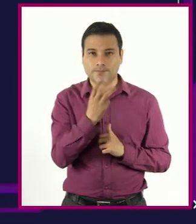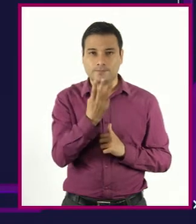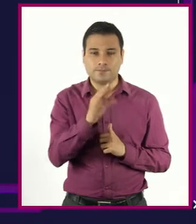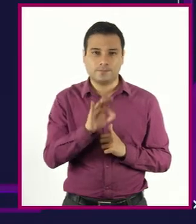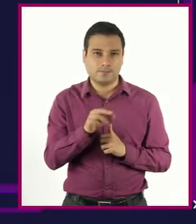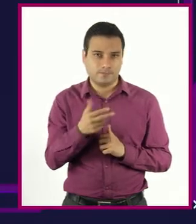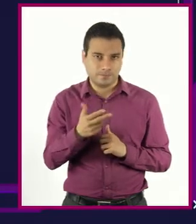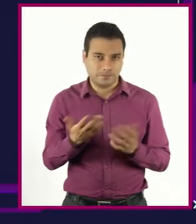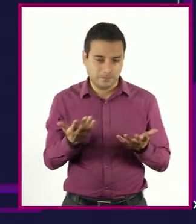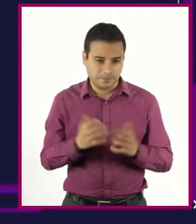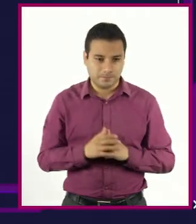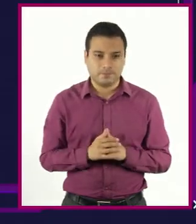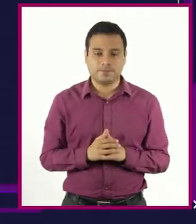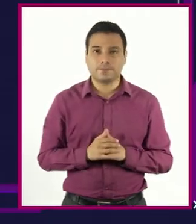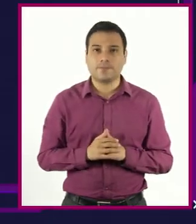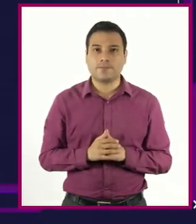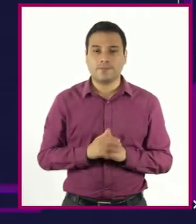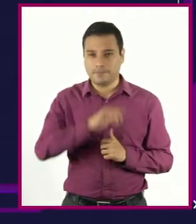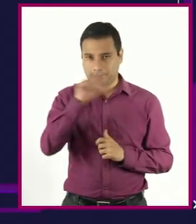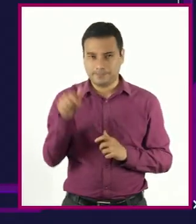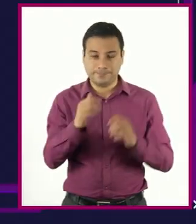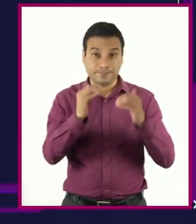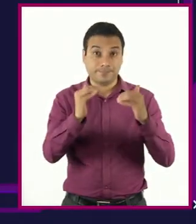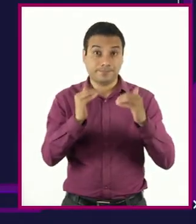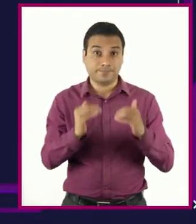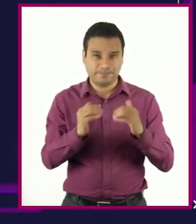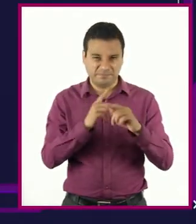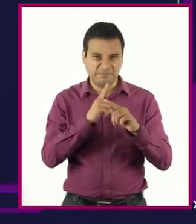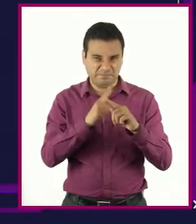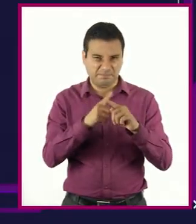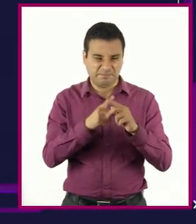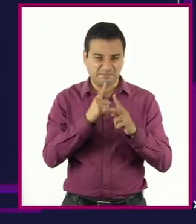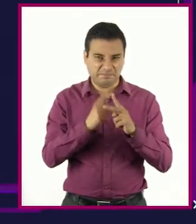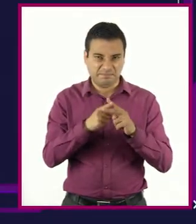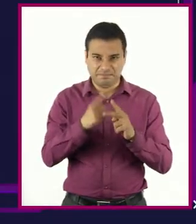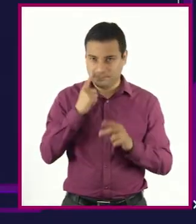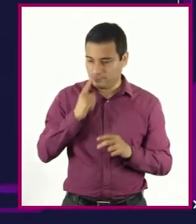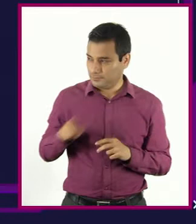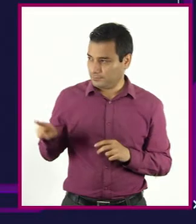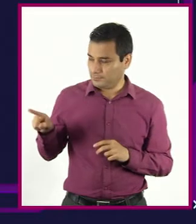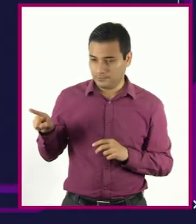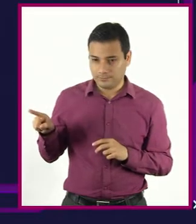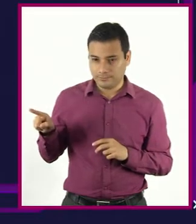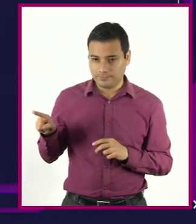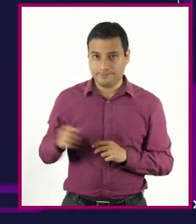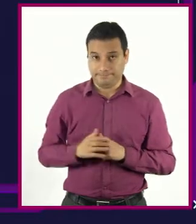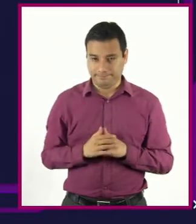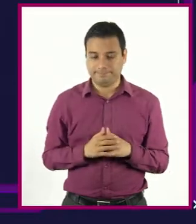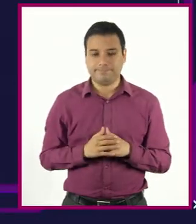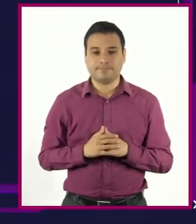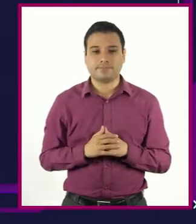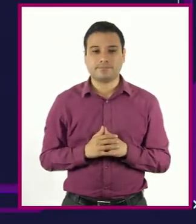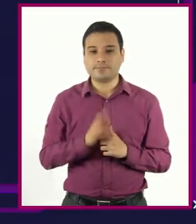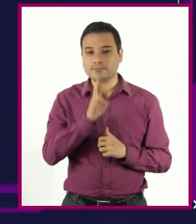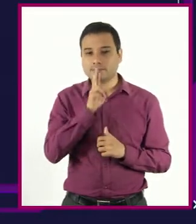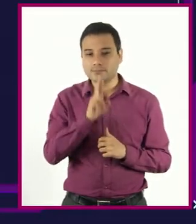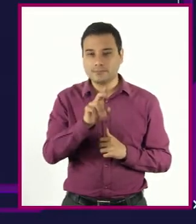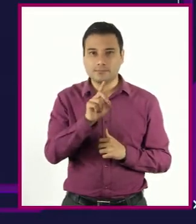Y 8 doceavos se multiplica por 4 cuartos, igual a 32